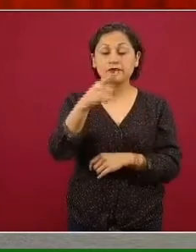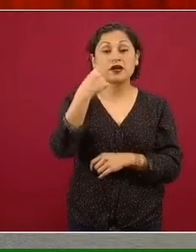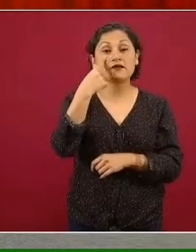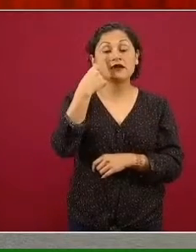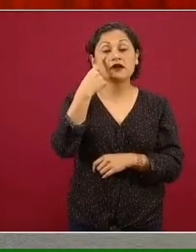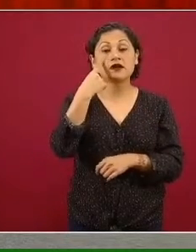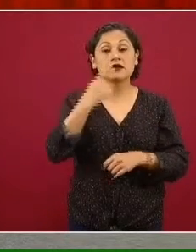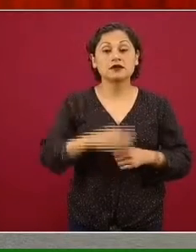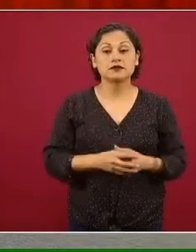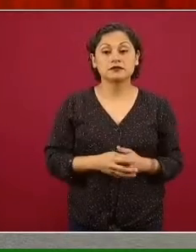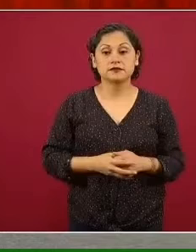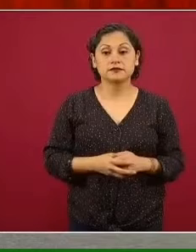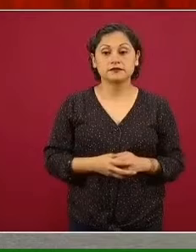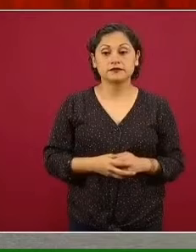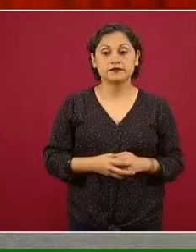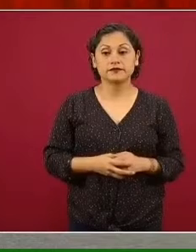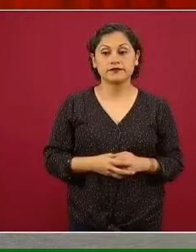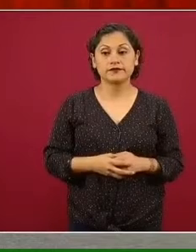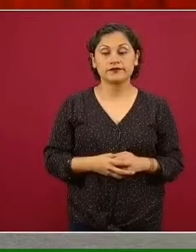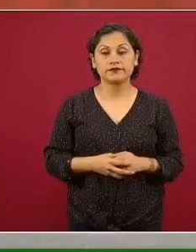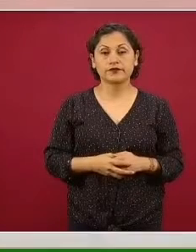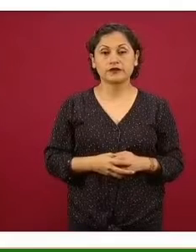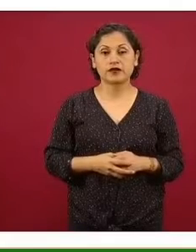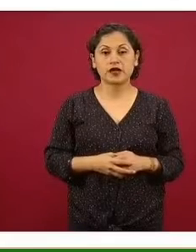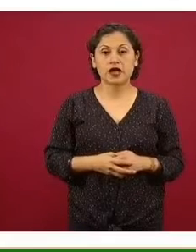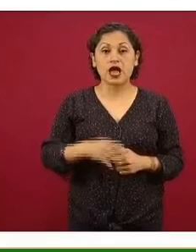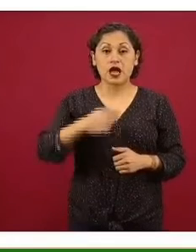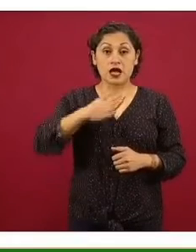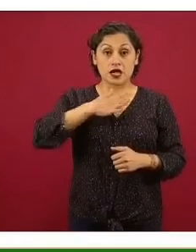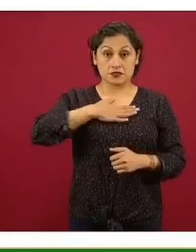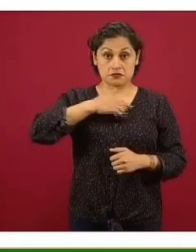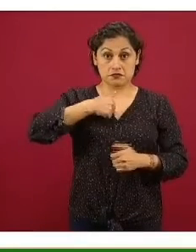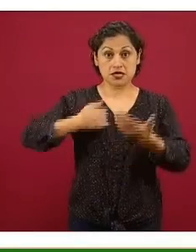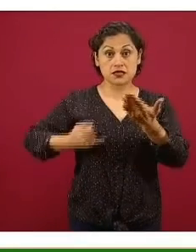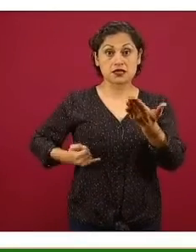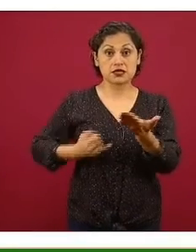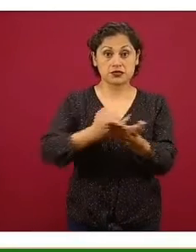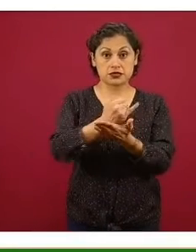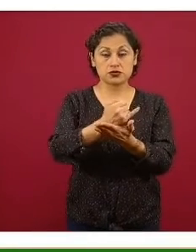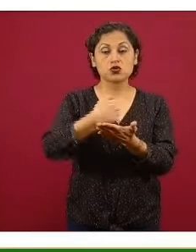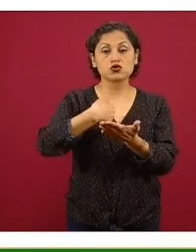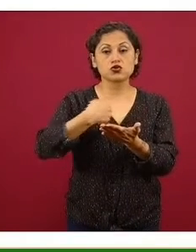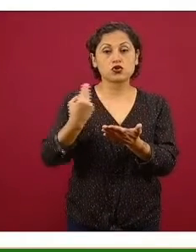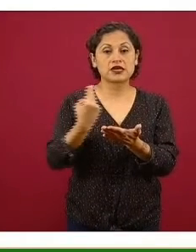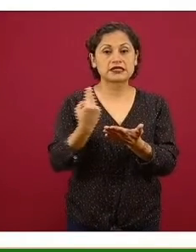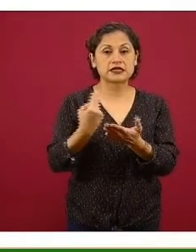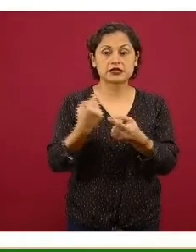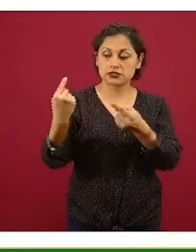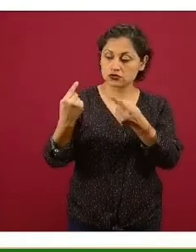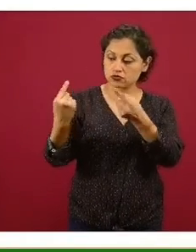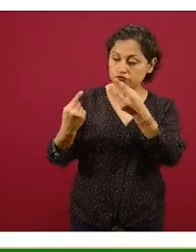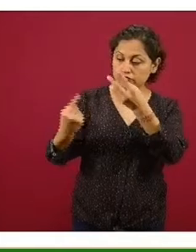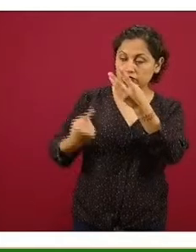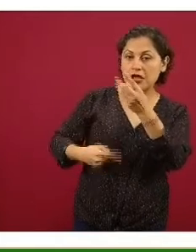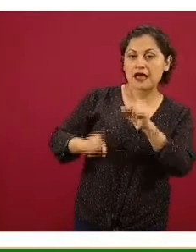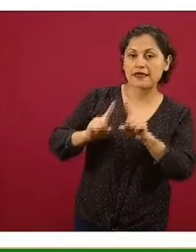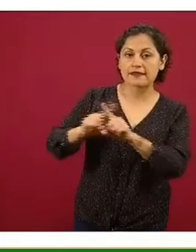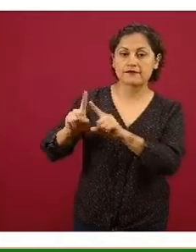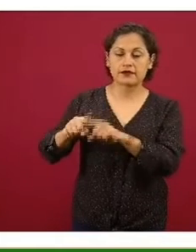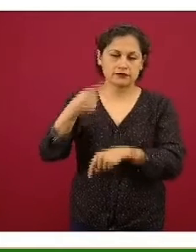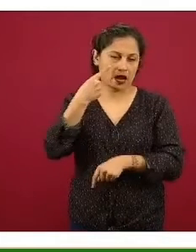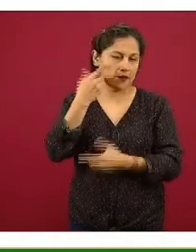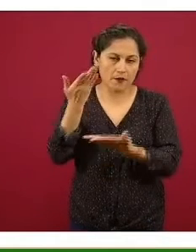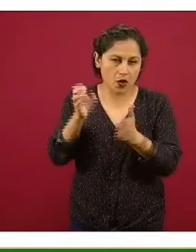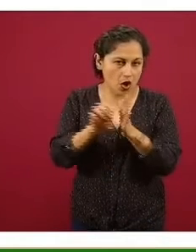diferentes niveles de evidencia para la toma de decisiones. Si nosotros pusiéramos la evidencia en un gradiente